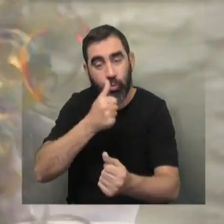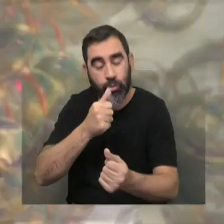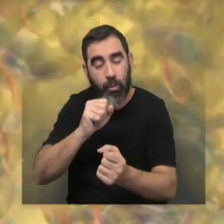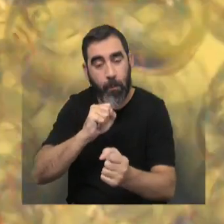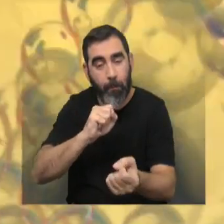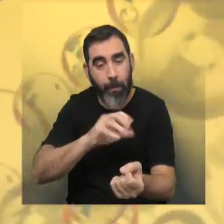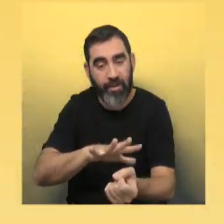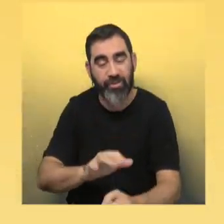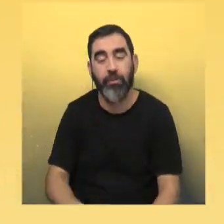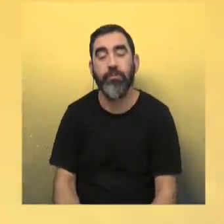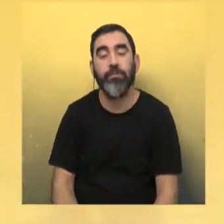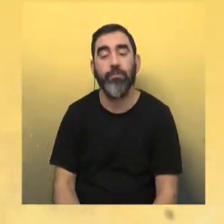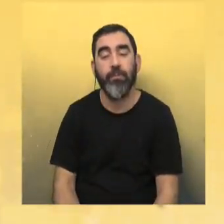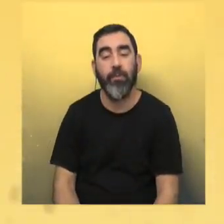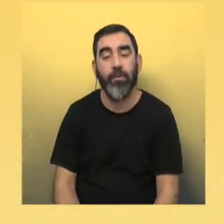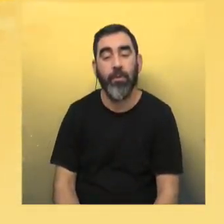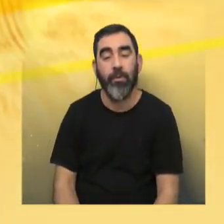mancha totalmente.